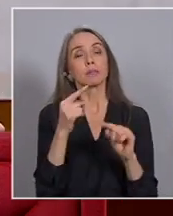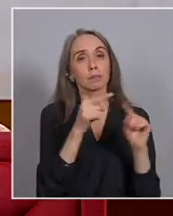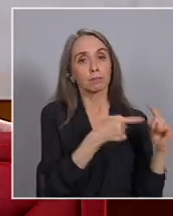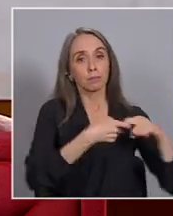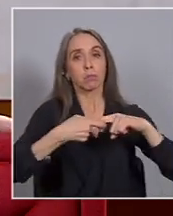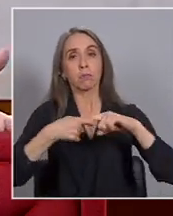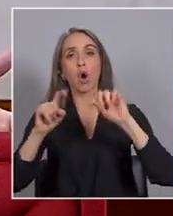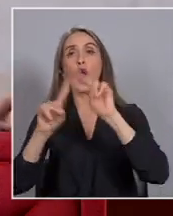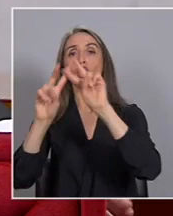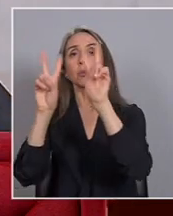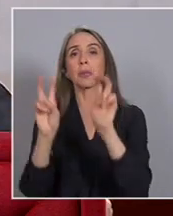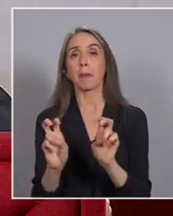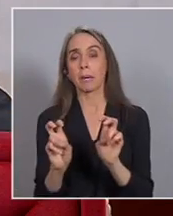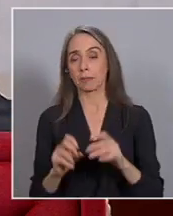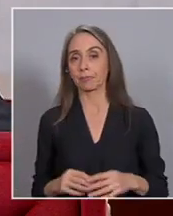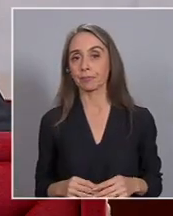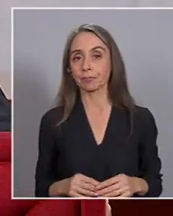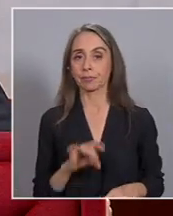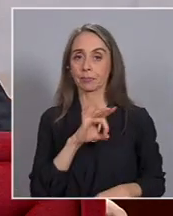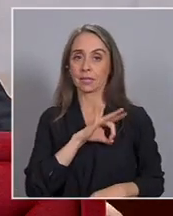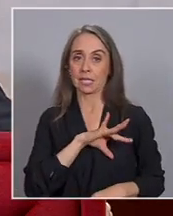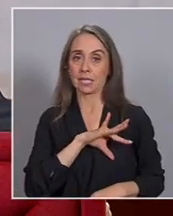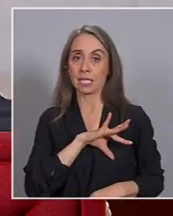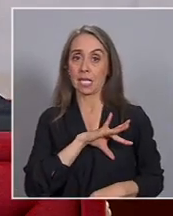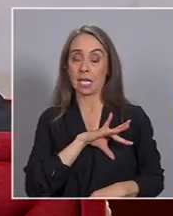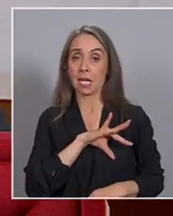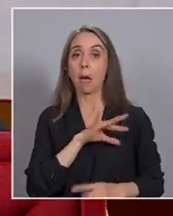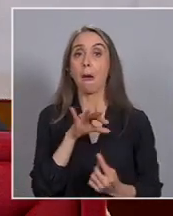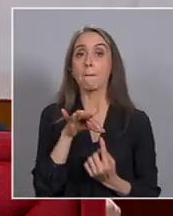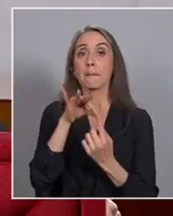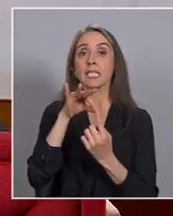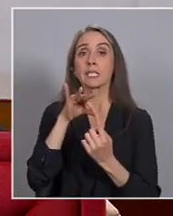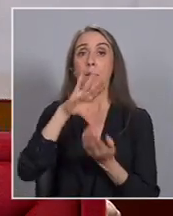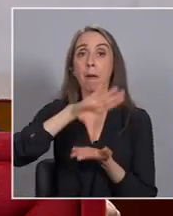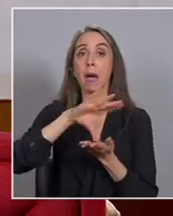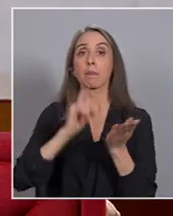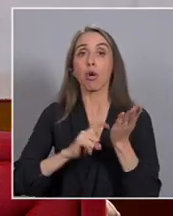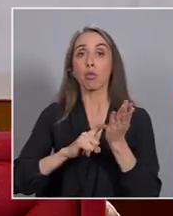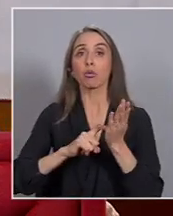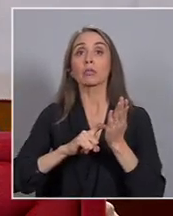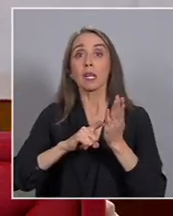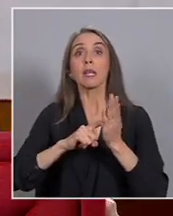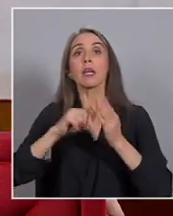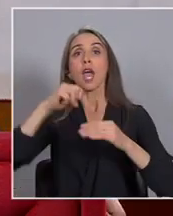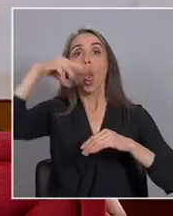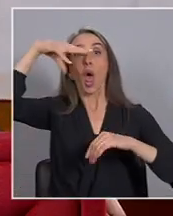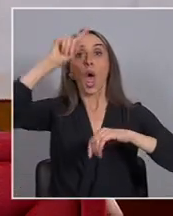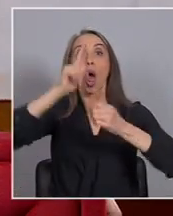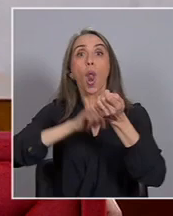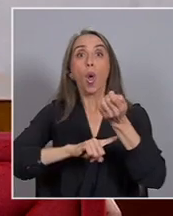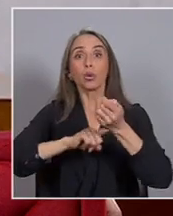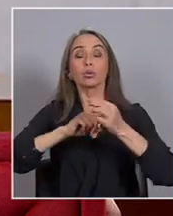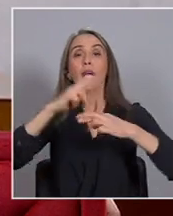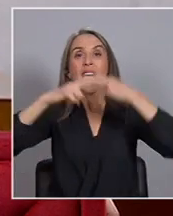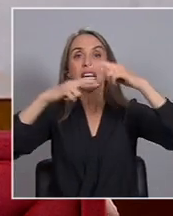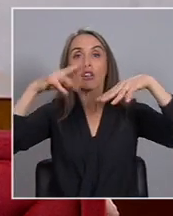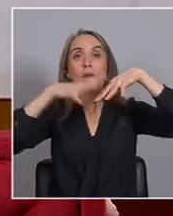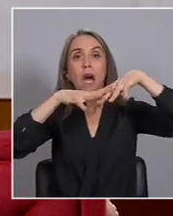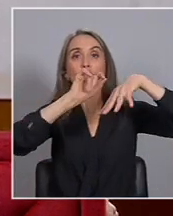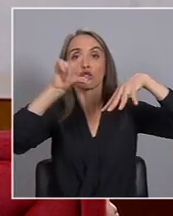tema, que es que Chile es uno de los principales productores de energía renovable del mundo. No sé si han